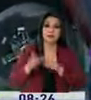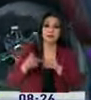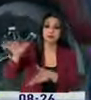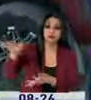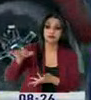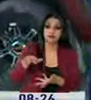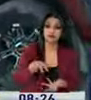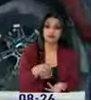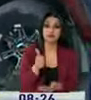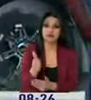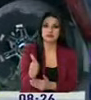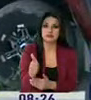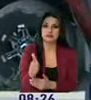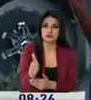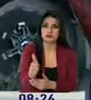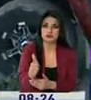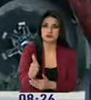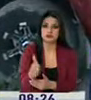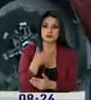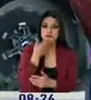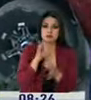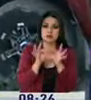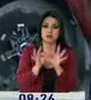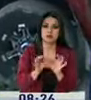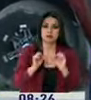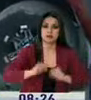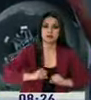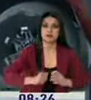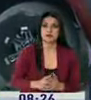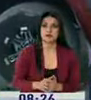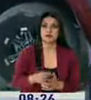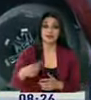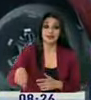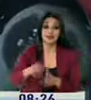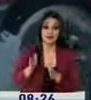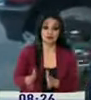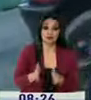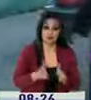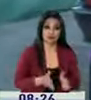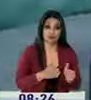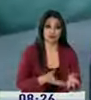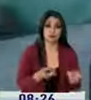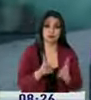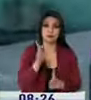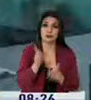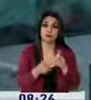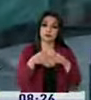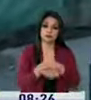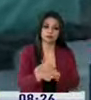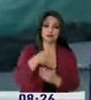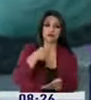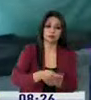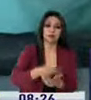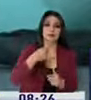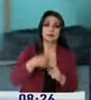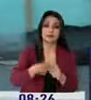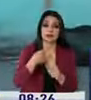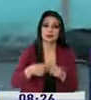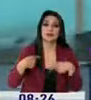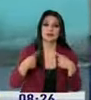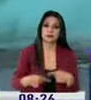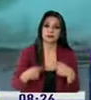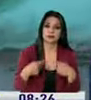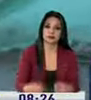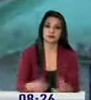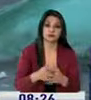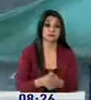comerciantes, siendo ellos los que hacen estas mejoras. Obviamente para ellos y también para los usuarios que ingresan acá al mercado día a día.